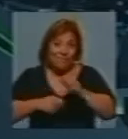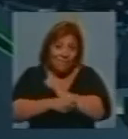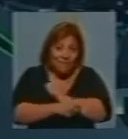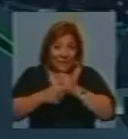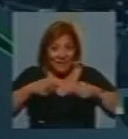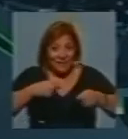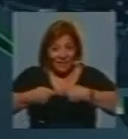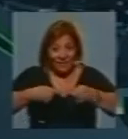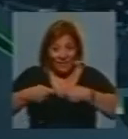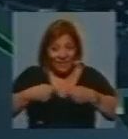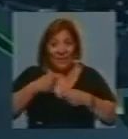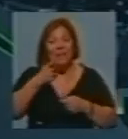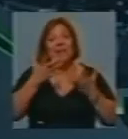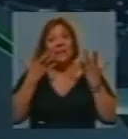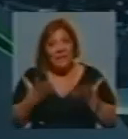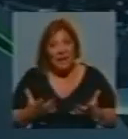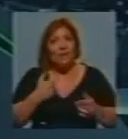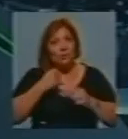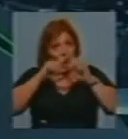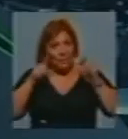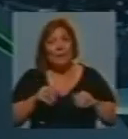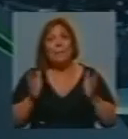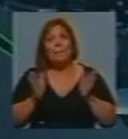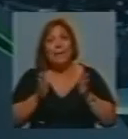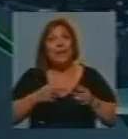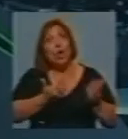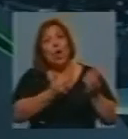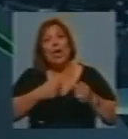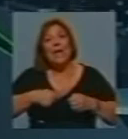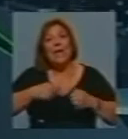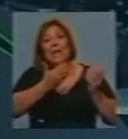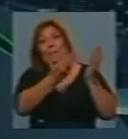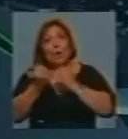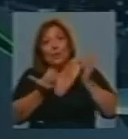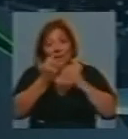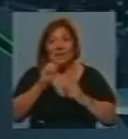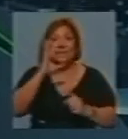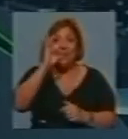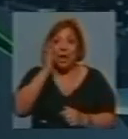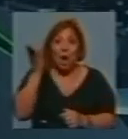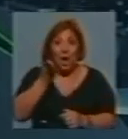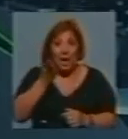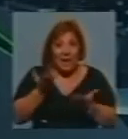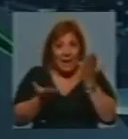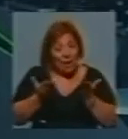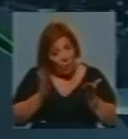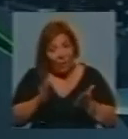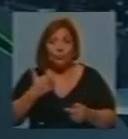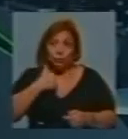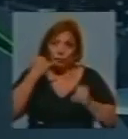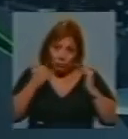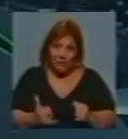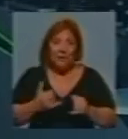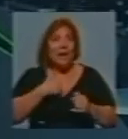de Salto plantean regularizarse como pequeños importadores como solución a la medida cero kilo que les impide traer mercadería